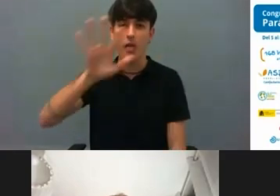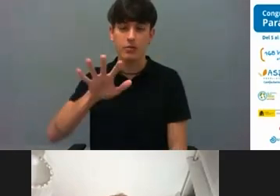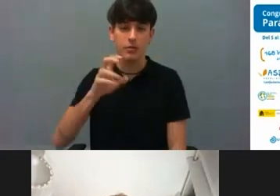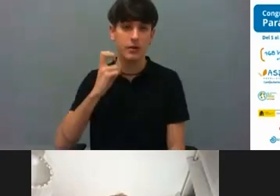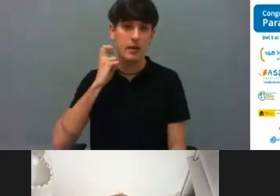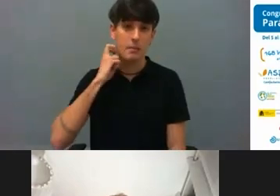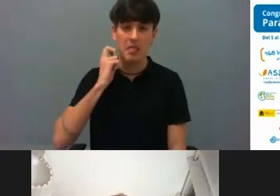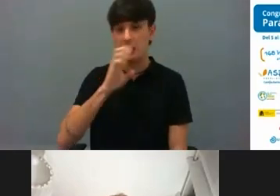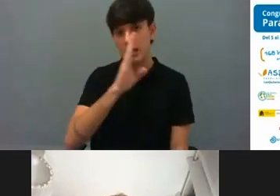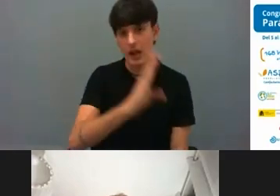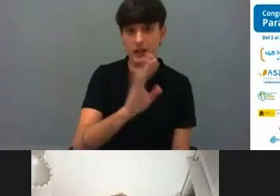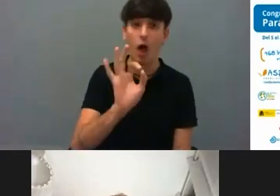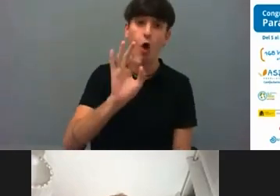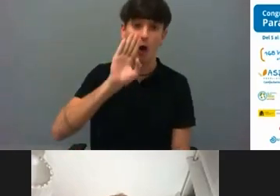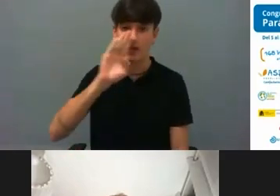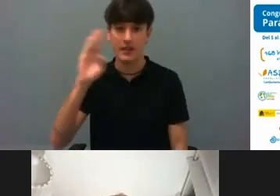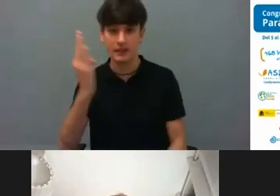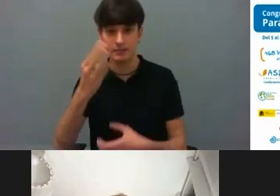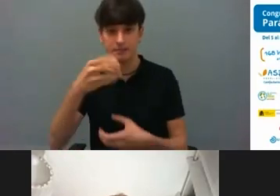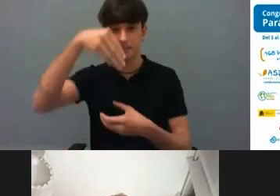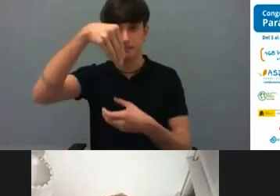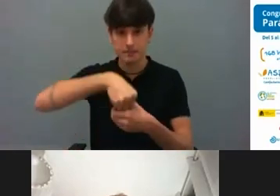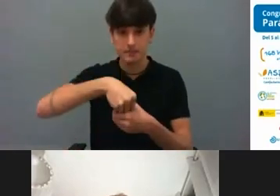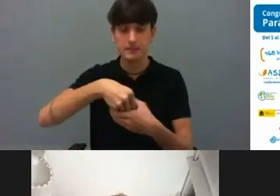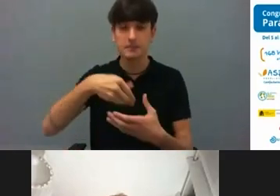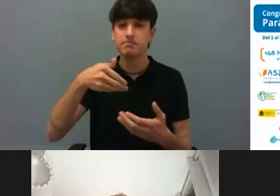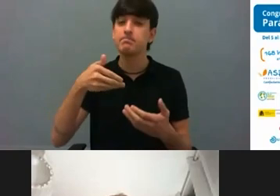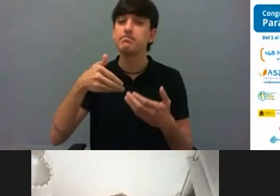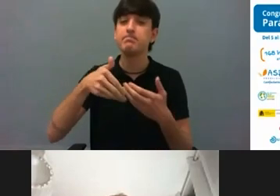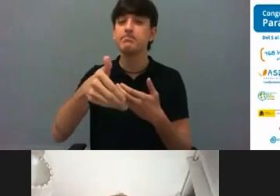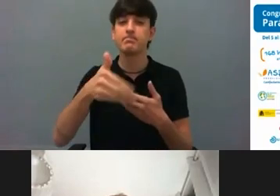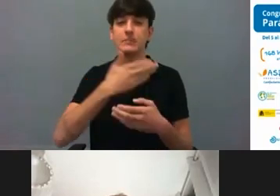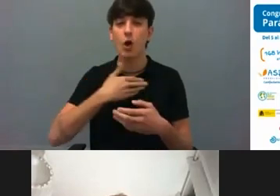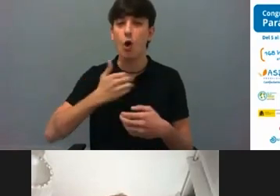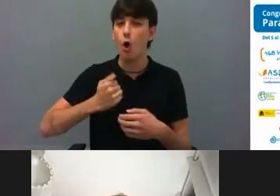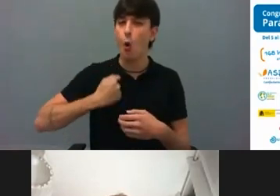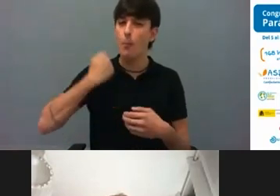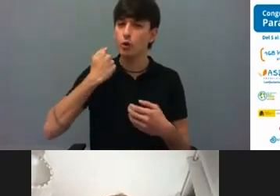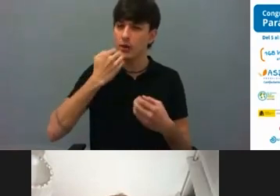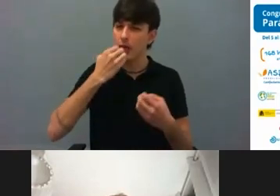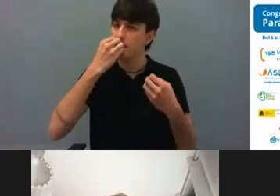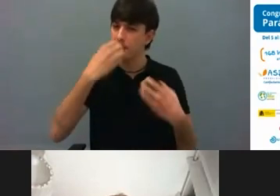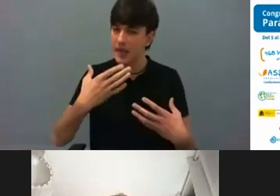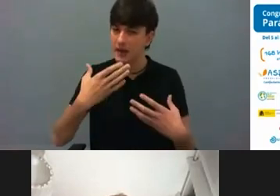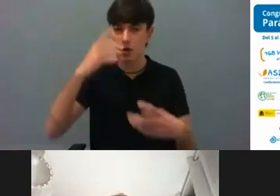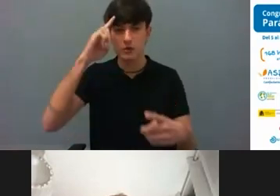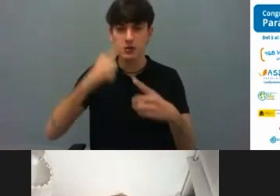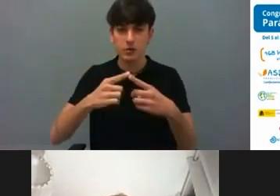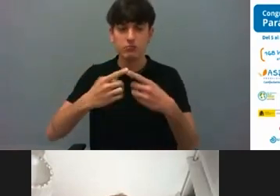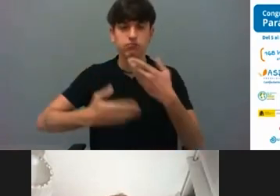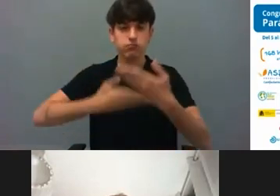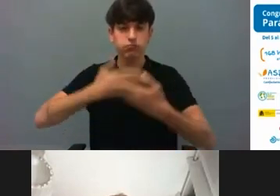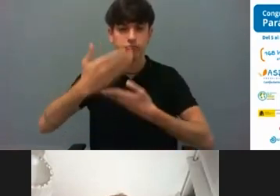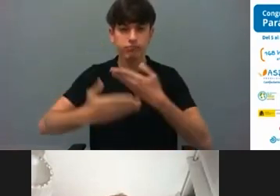o indirectamente, y con las expectativas de tener una buena oportunidad para seguir creciendo. Porque pienso que todo